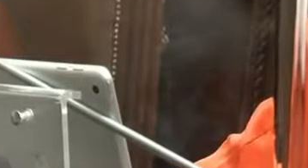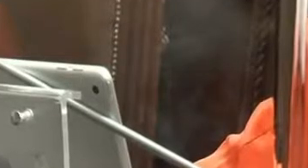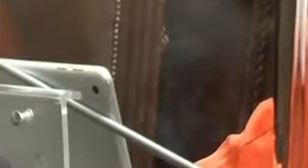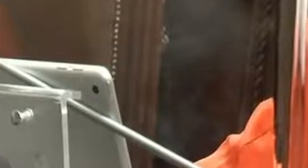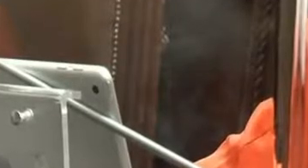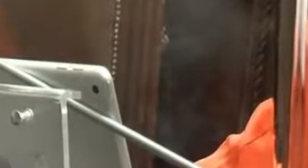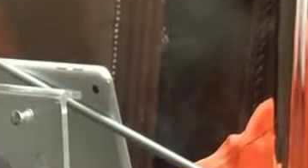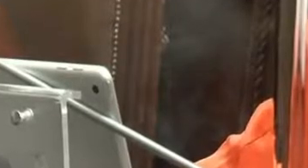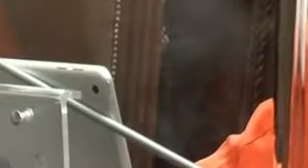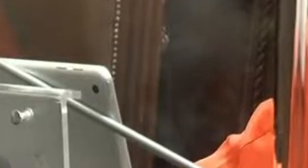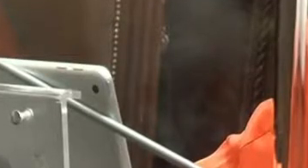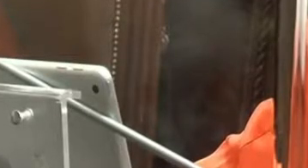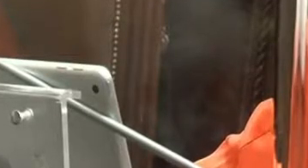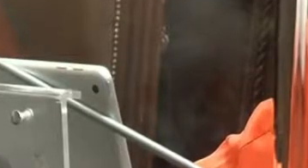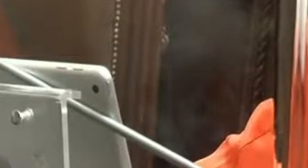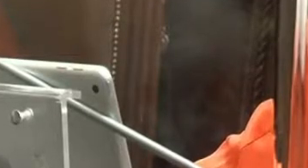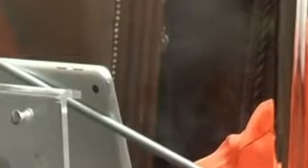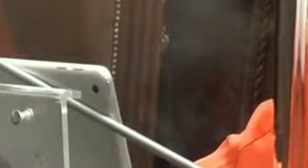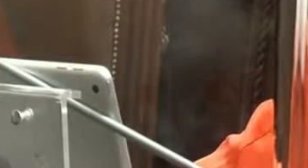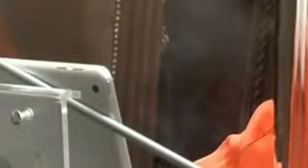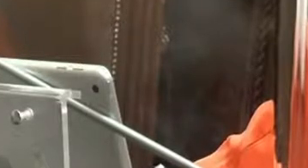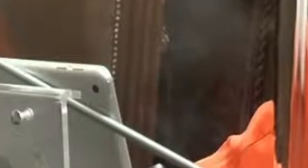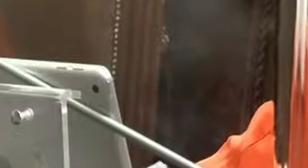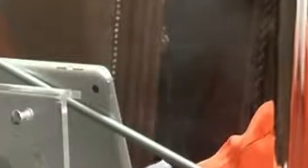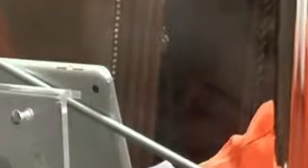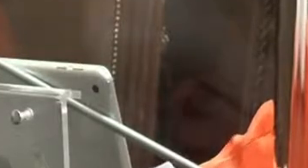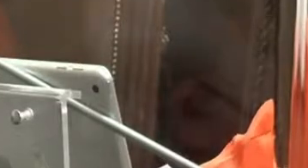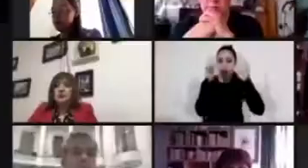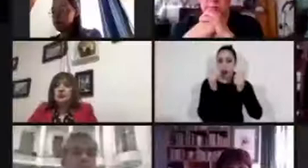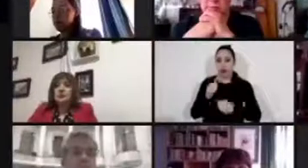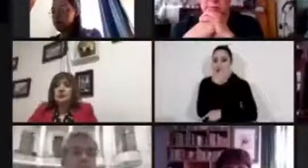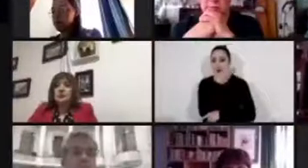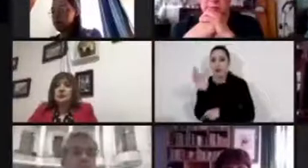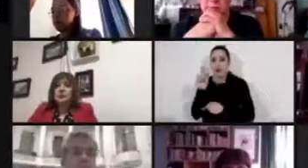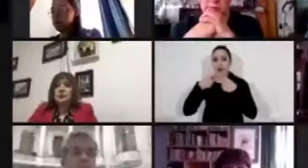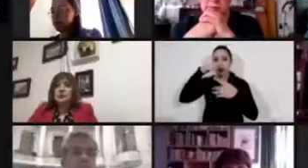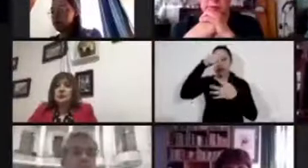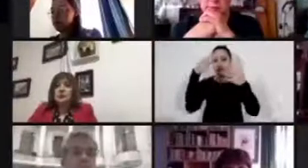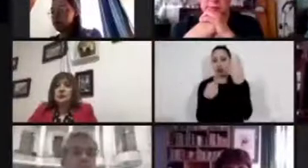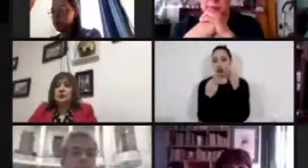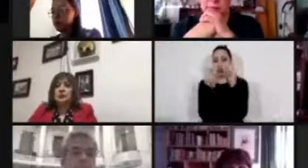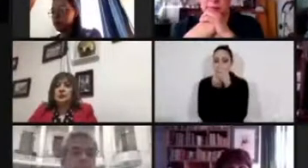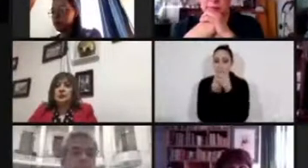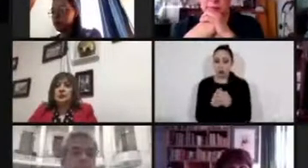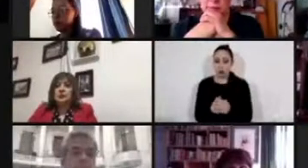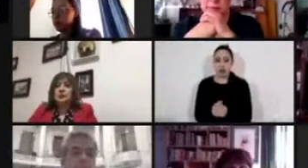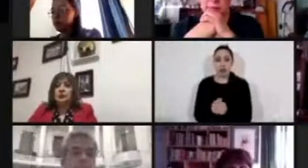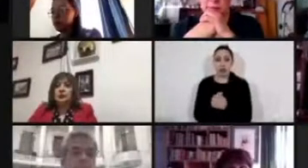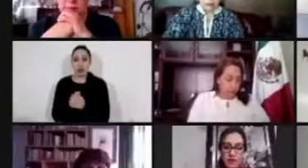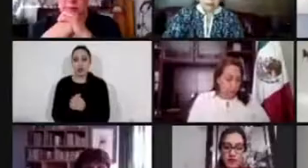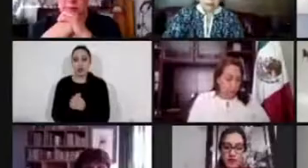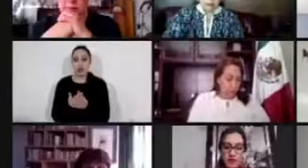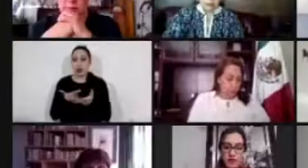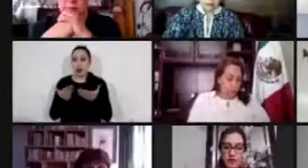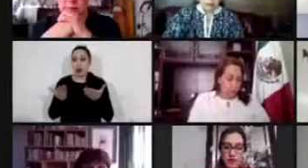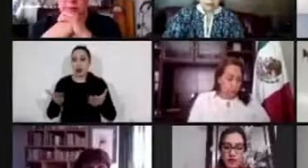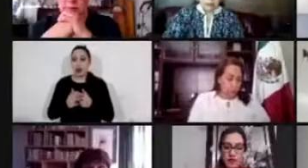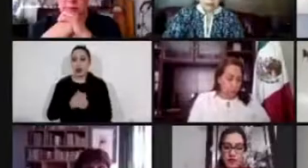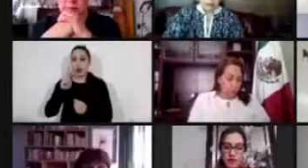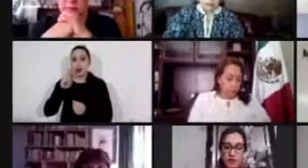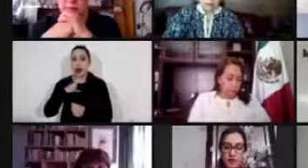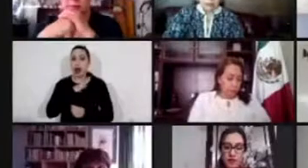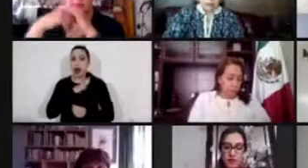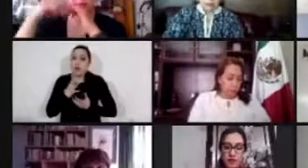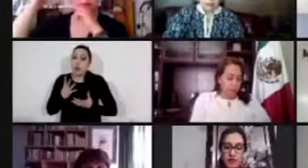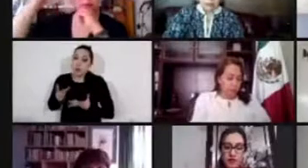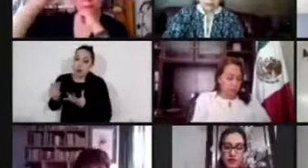su labor en los campos de la cultura y las artes en sus diversas disciplinas. Para fortuna de todos, son muchas las personas que